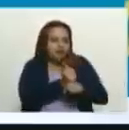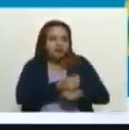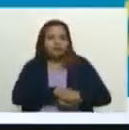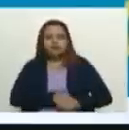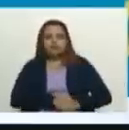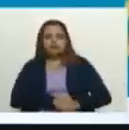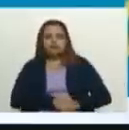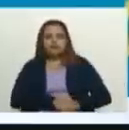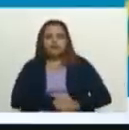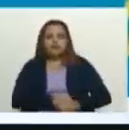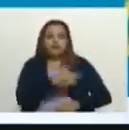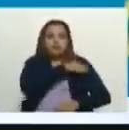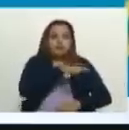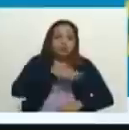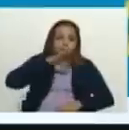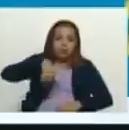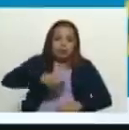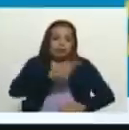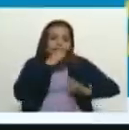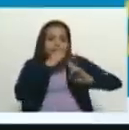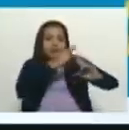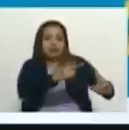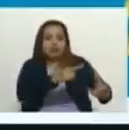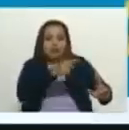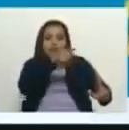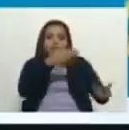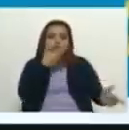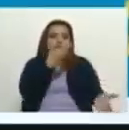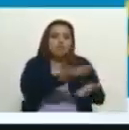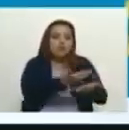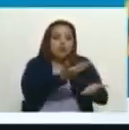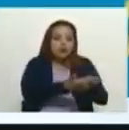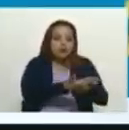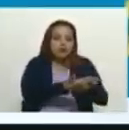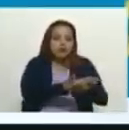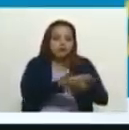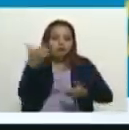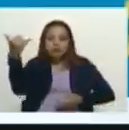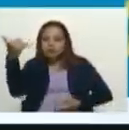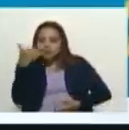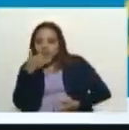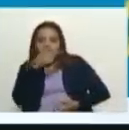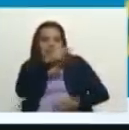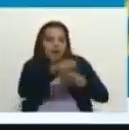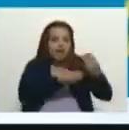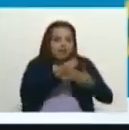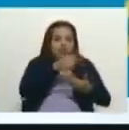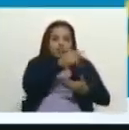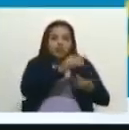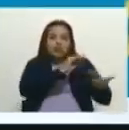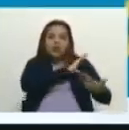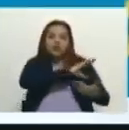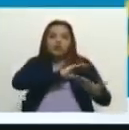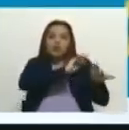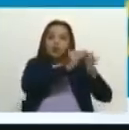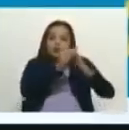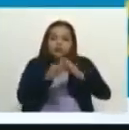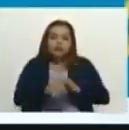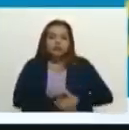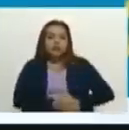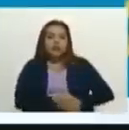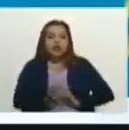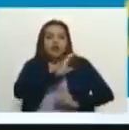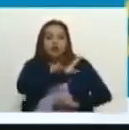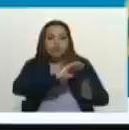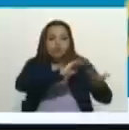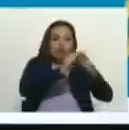eficiencia. Y nosotros poder responder esta propuesta que emana precisamente de una comuna que